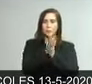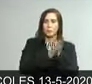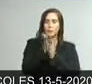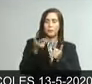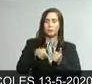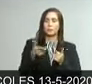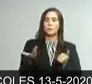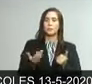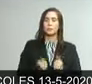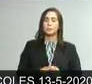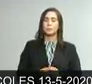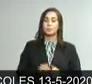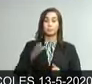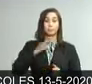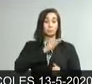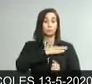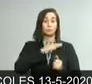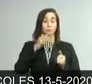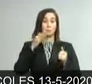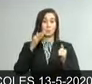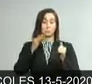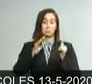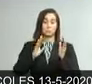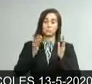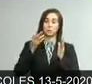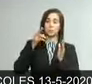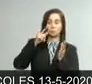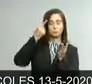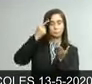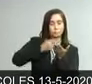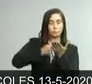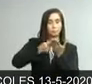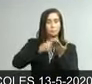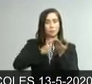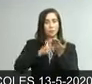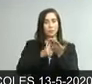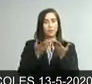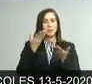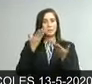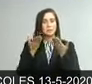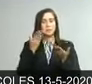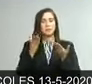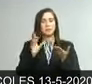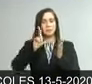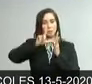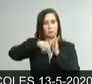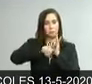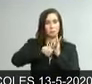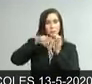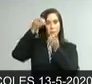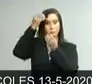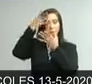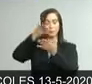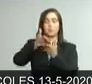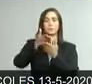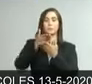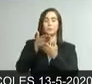La comisión ha avanzado bastante tenemos ya fechas probables establecidas eso se lo dirá